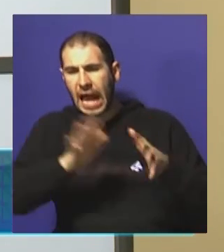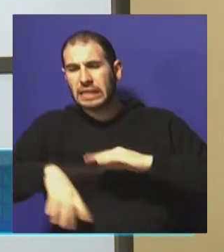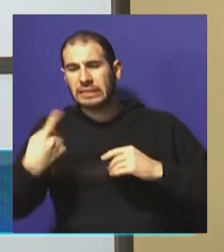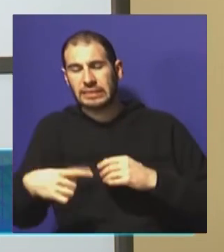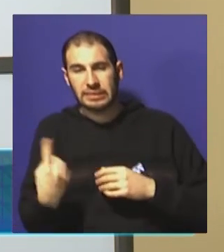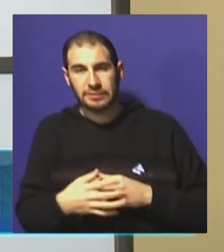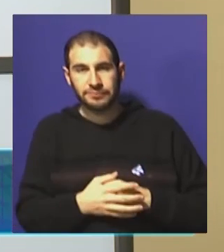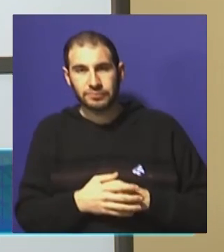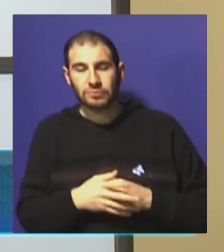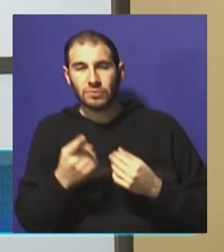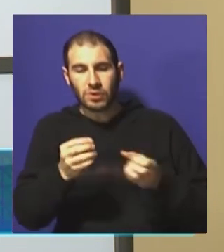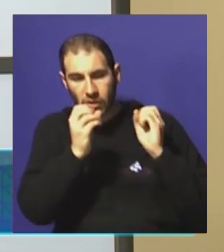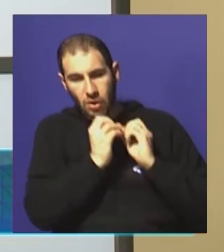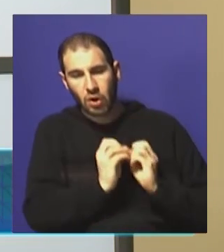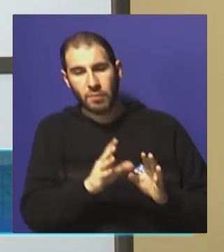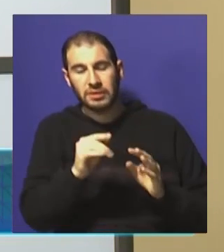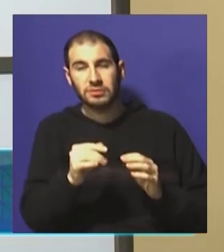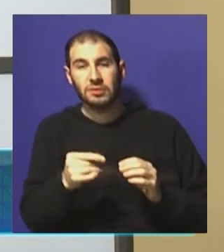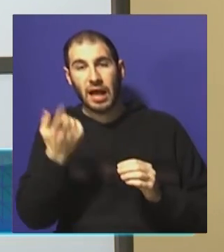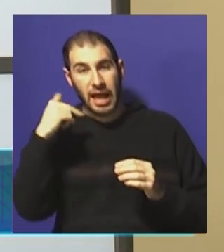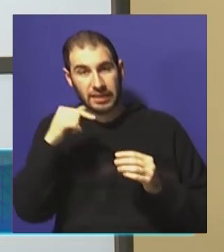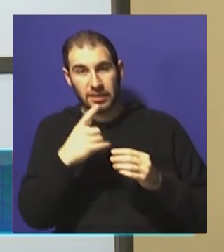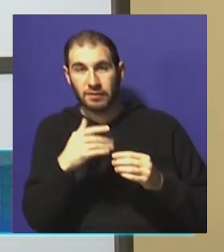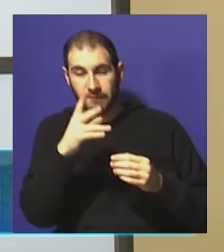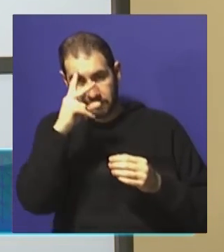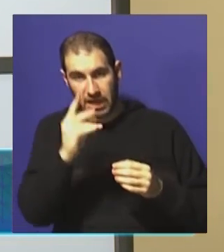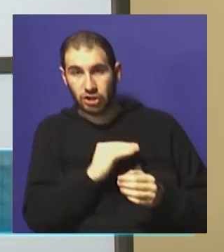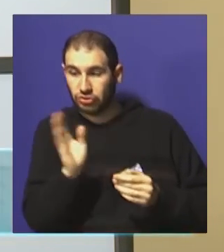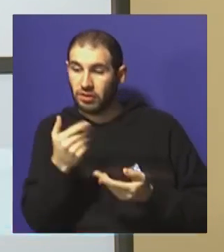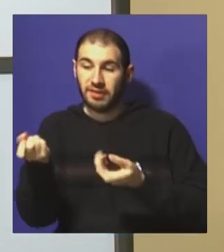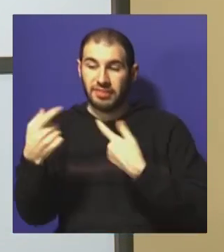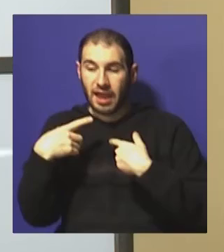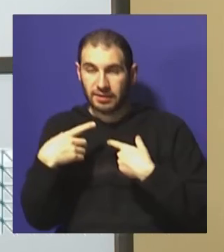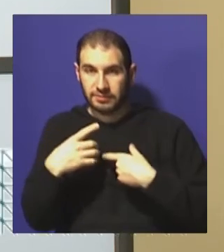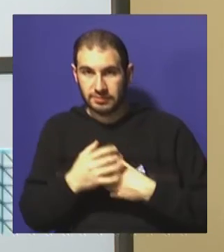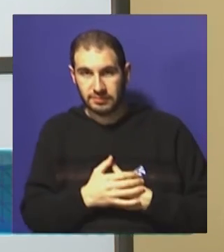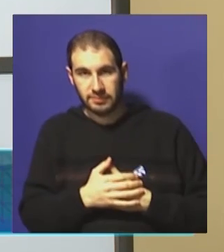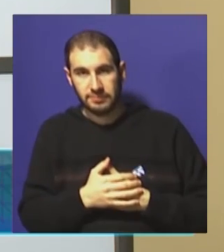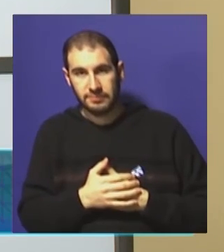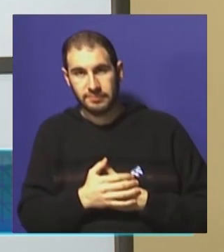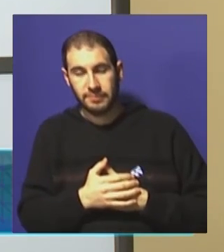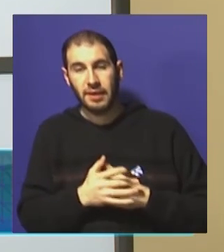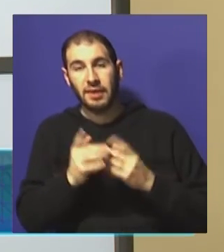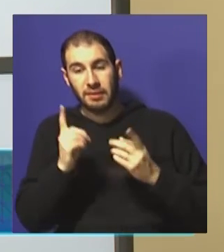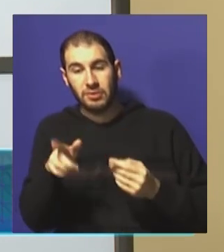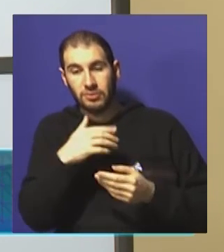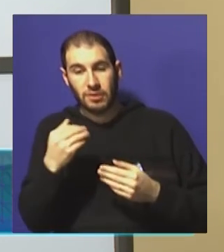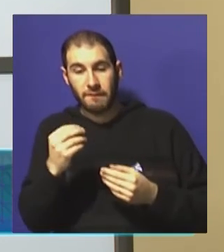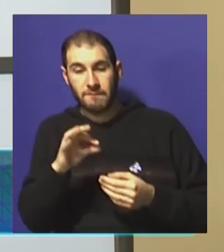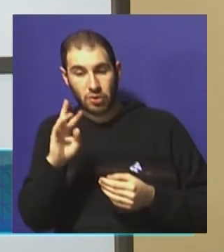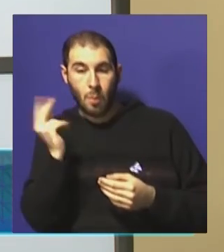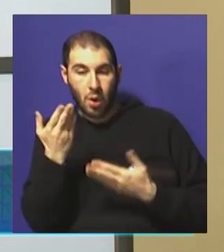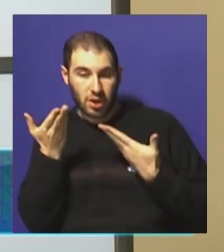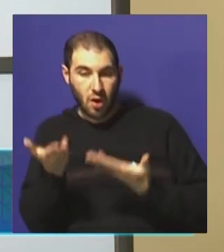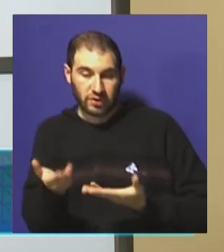con los comienzos o con los orígenes de todos esos valores que ellos nos dieron y que los pusieron y por los cuales dieron la vida?